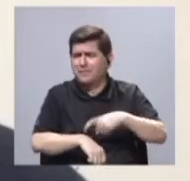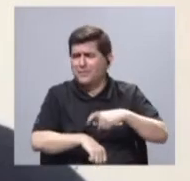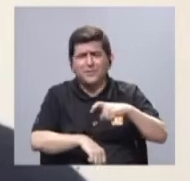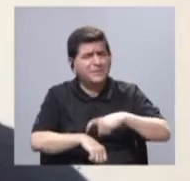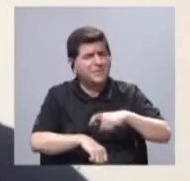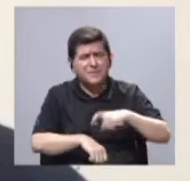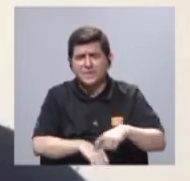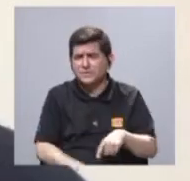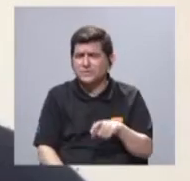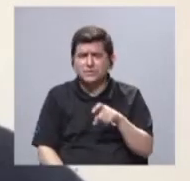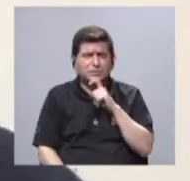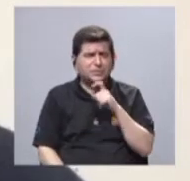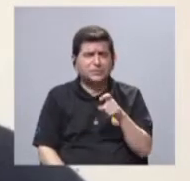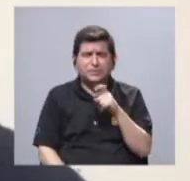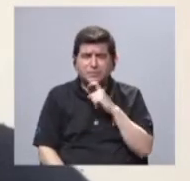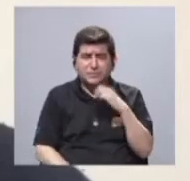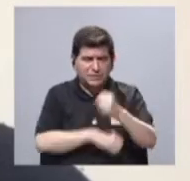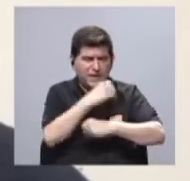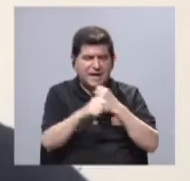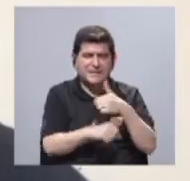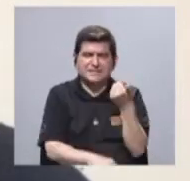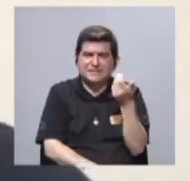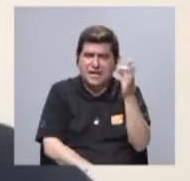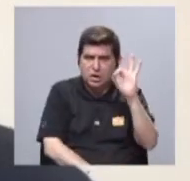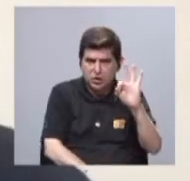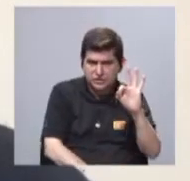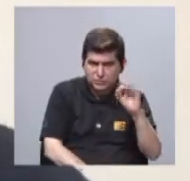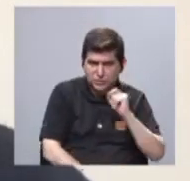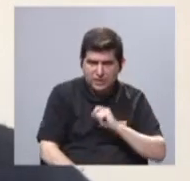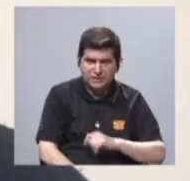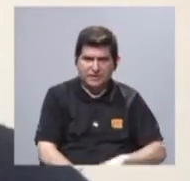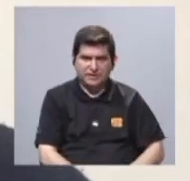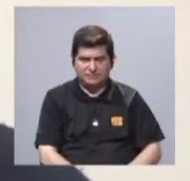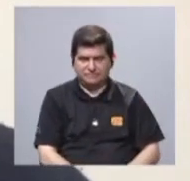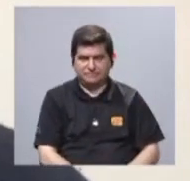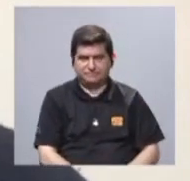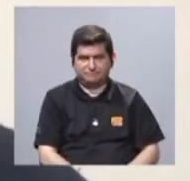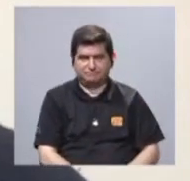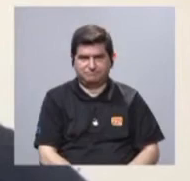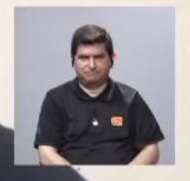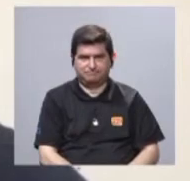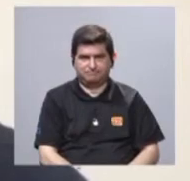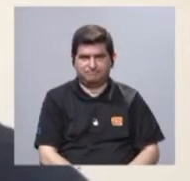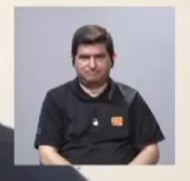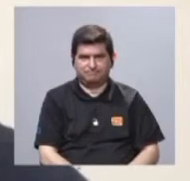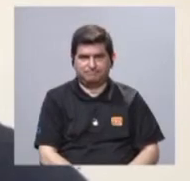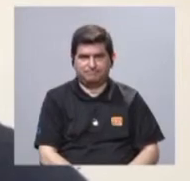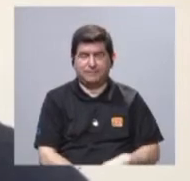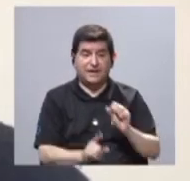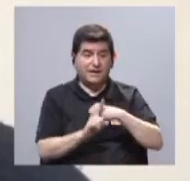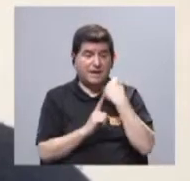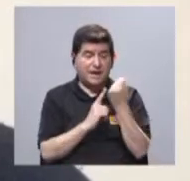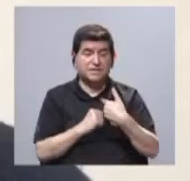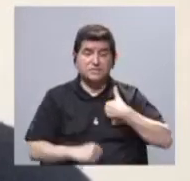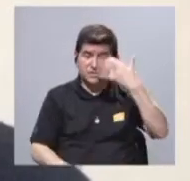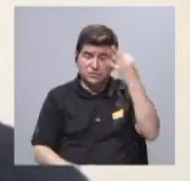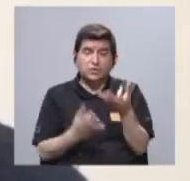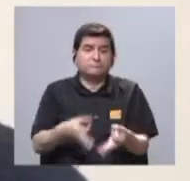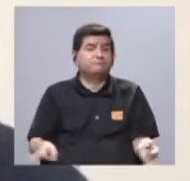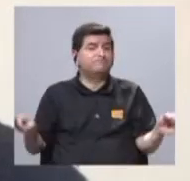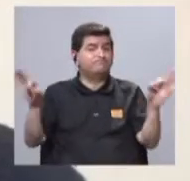también pasó momentos muy complicados en el siglo XIX. En